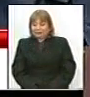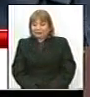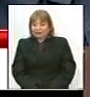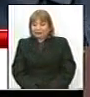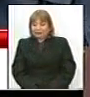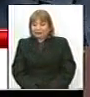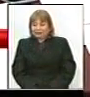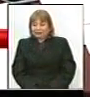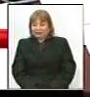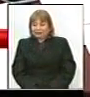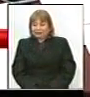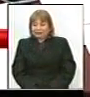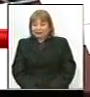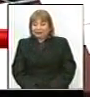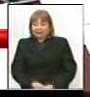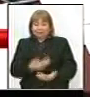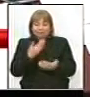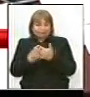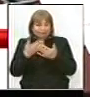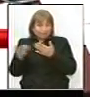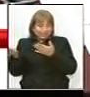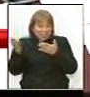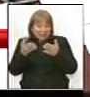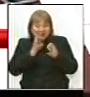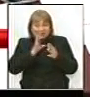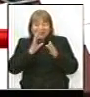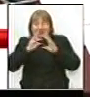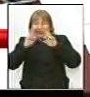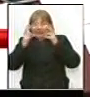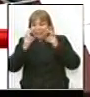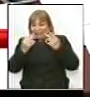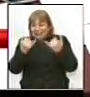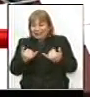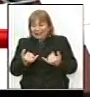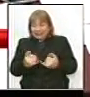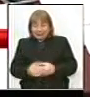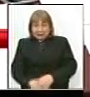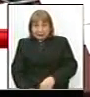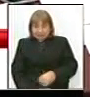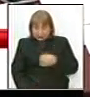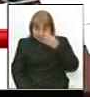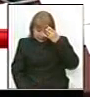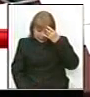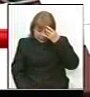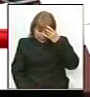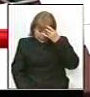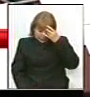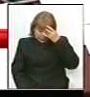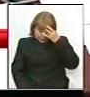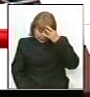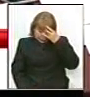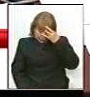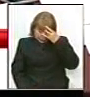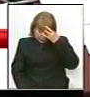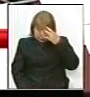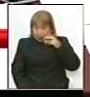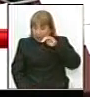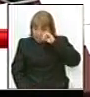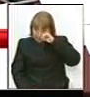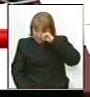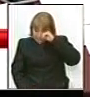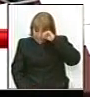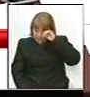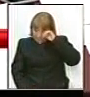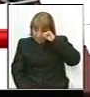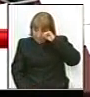por favor vayamos al tema que nos tiene el día de hoy el tema del informe de la subcomisión en eso estamos